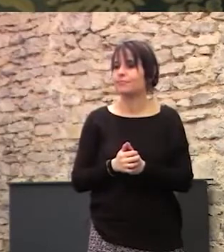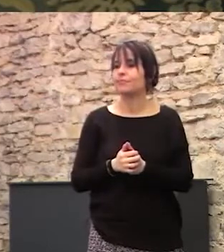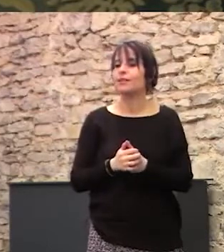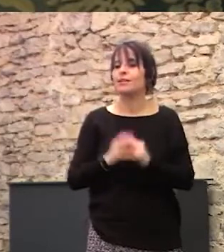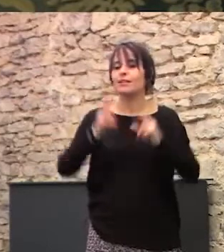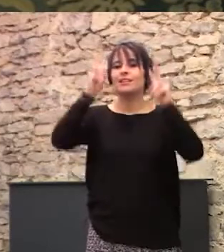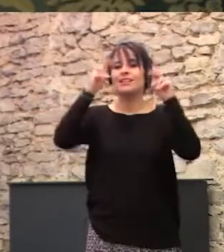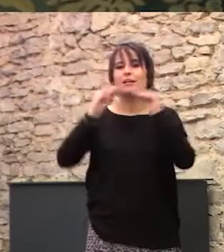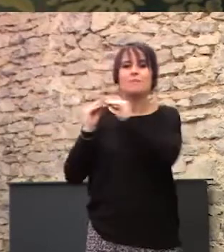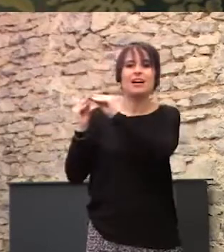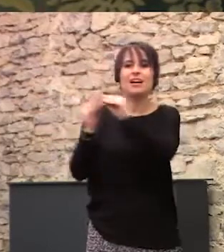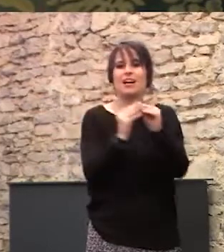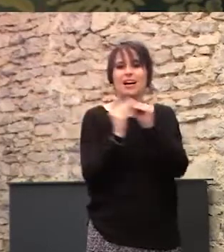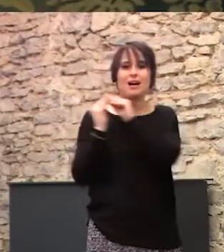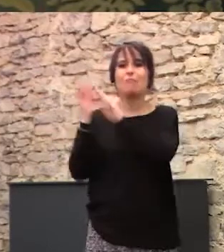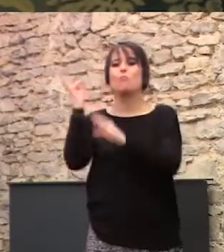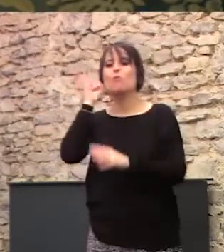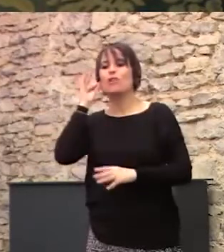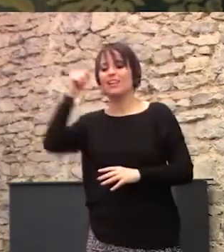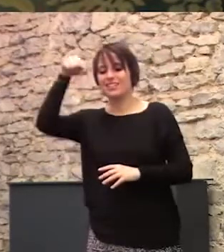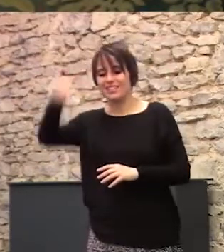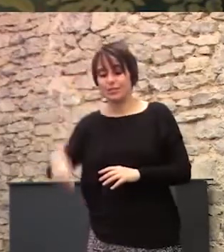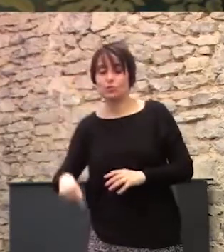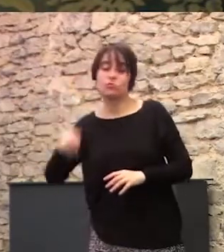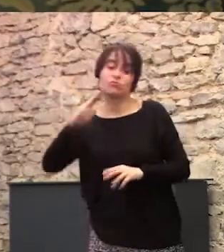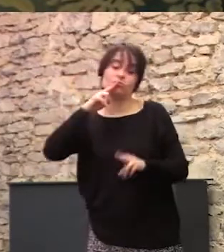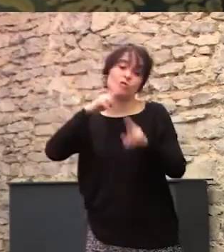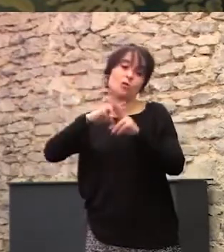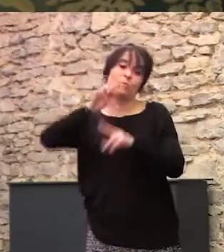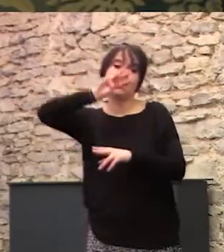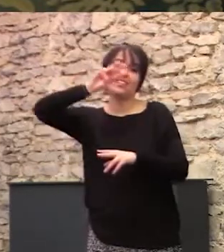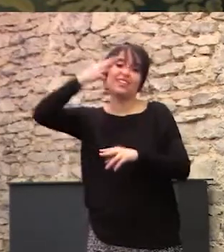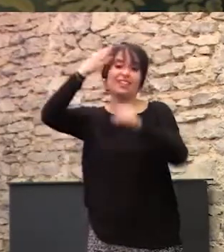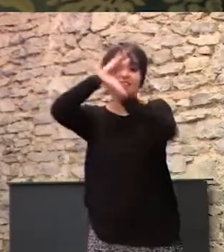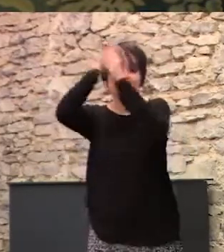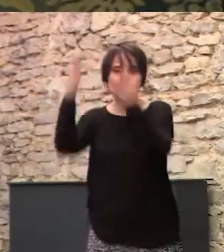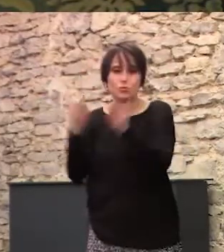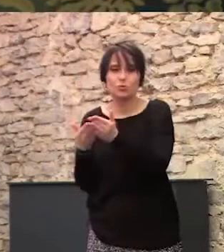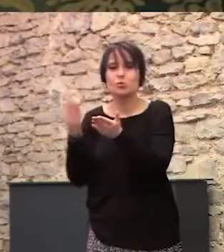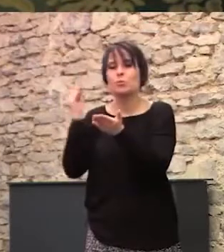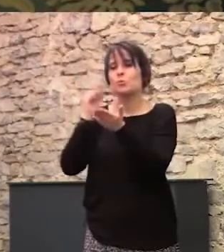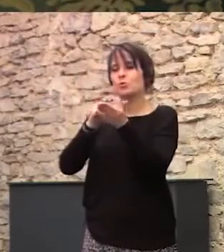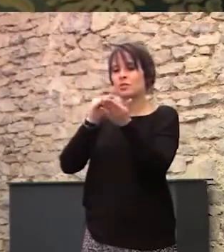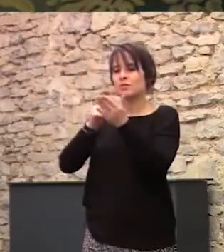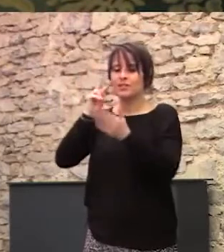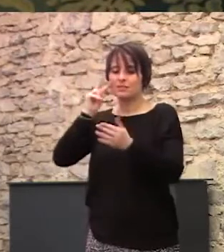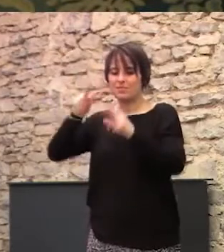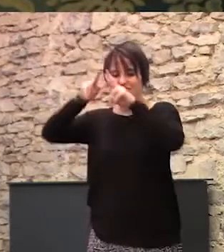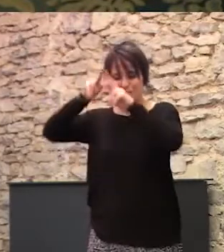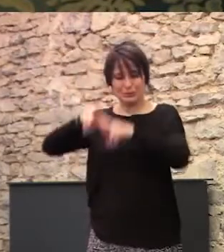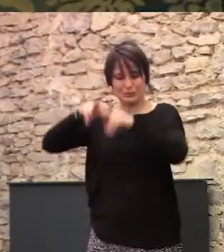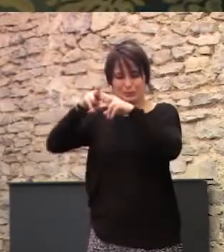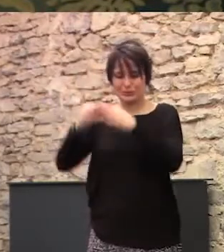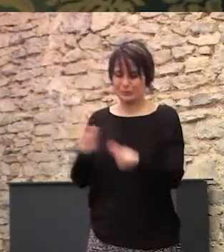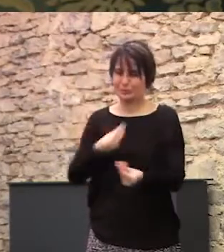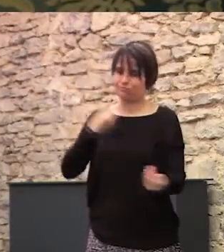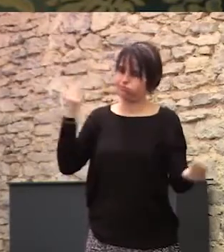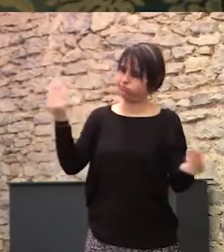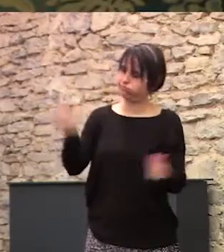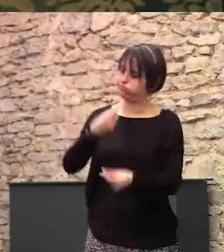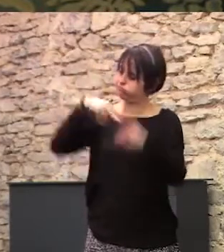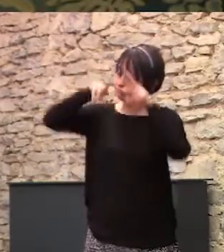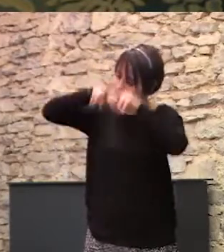mujeres del sur, en general las mujeres del tercer mundo, las mujeres, muchas veces, a veces ves análisis que dices, madre mía, ¿no?,